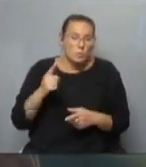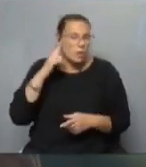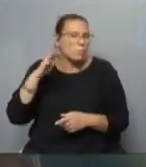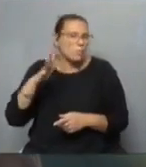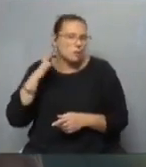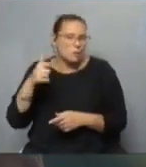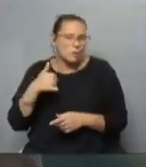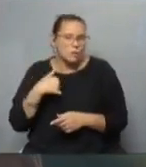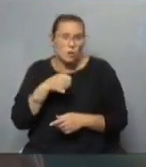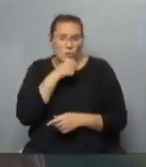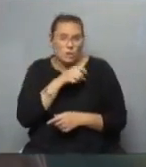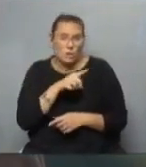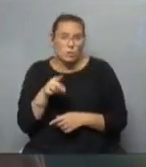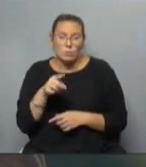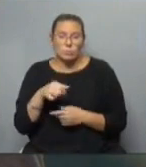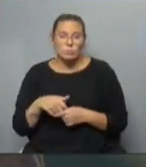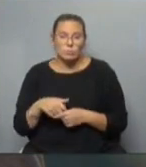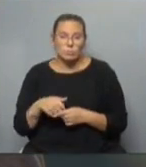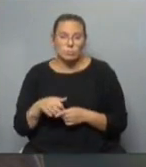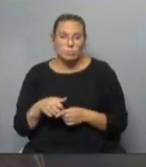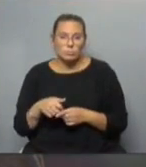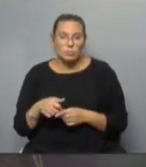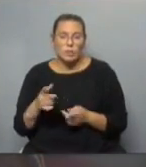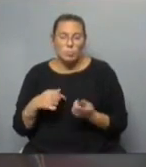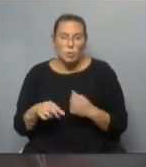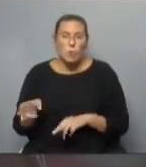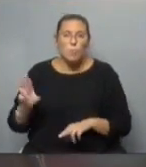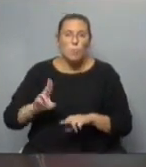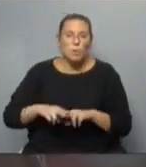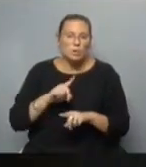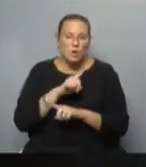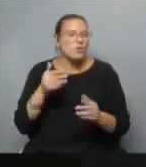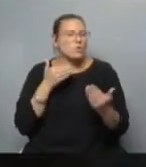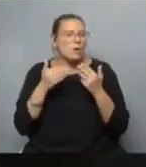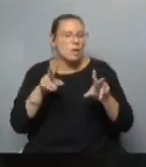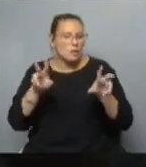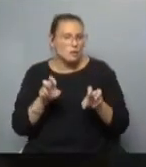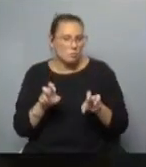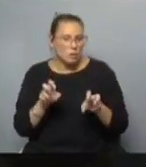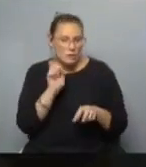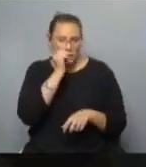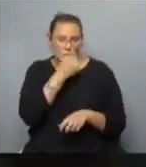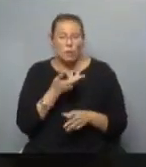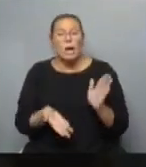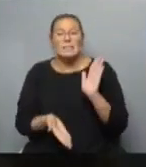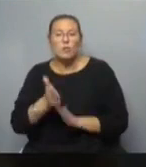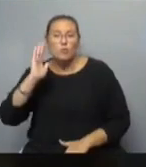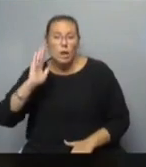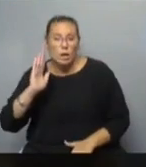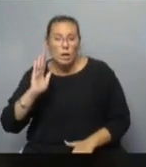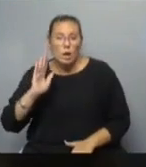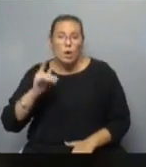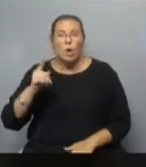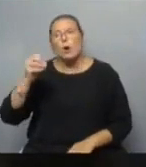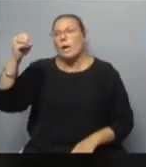cabezas, ojo, no solamente en las viejas. Pero la muerte es un tabú, no se habla. Viste que dicen se nos fue, o el mal